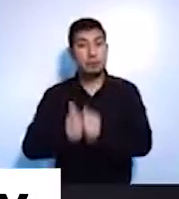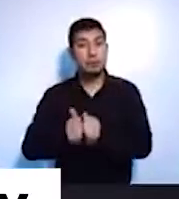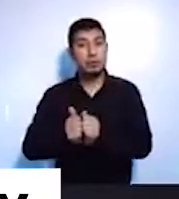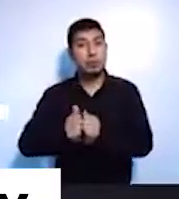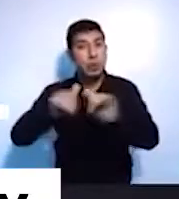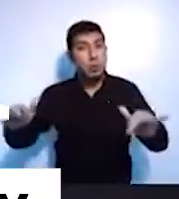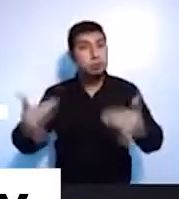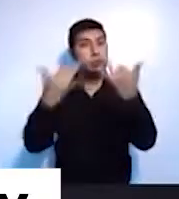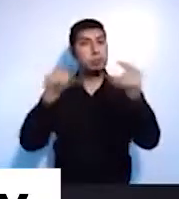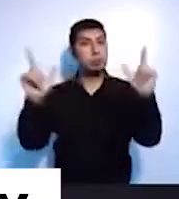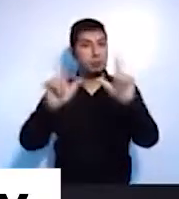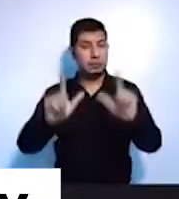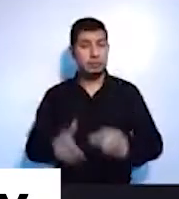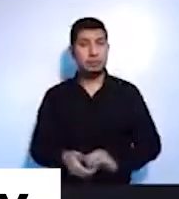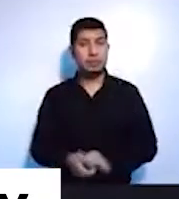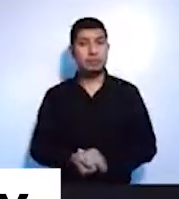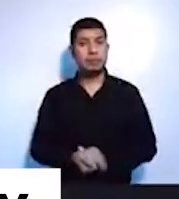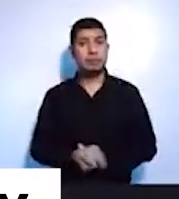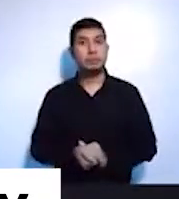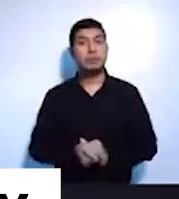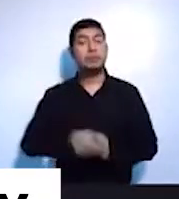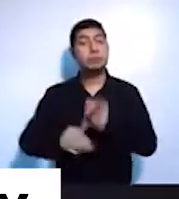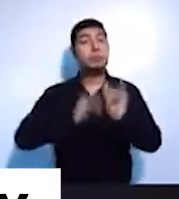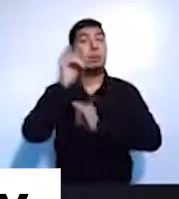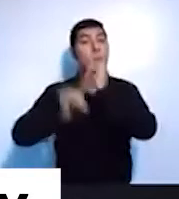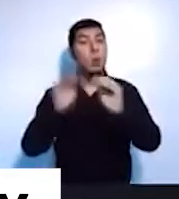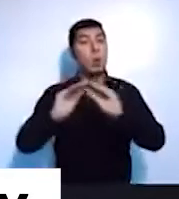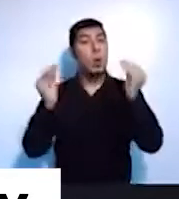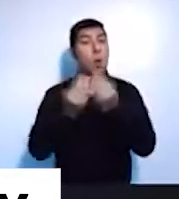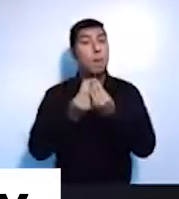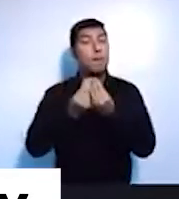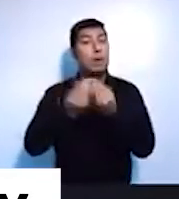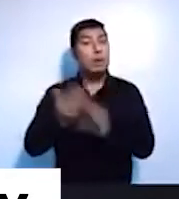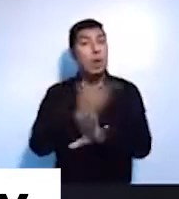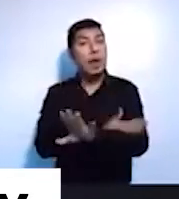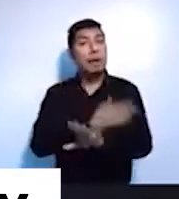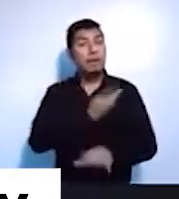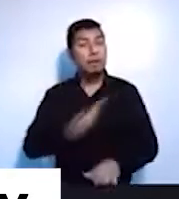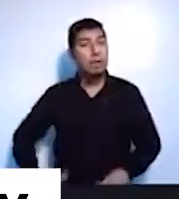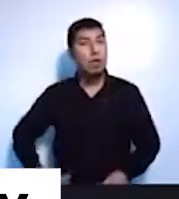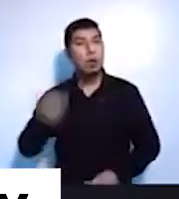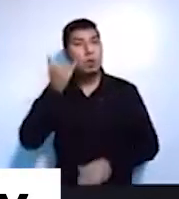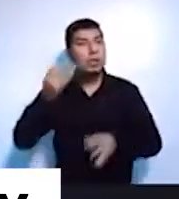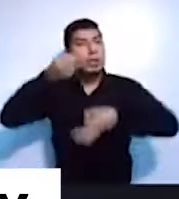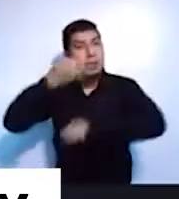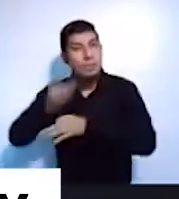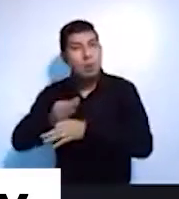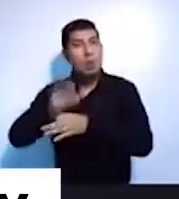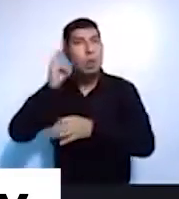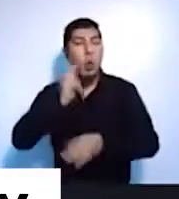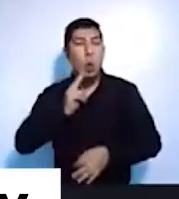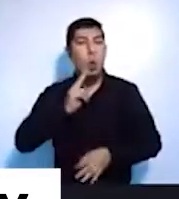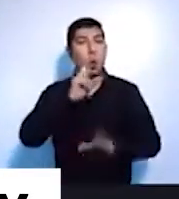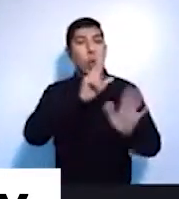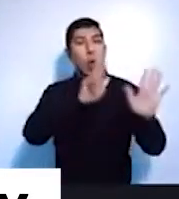Les comentamos, para completar un poquitito la información que acaba de dar el señor gobernador, que ya se evaluaron 986 personas que